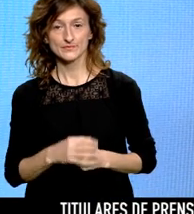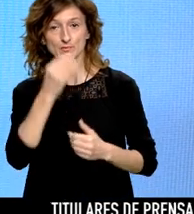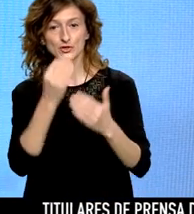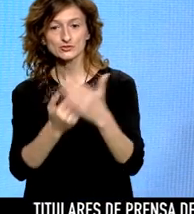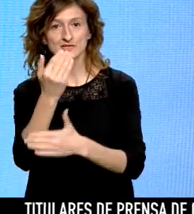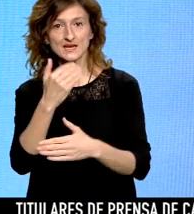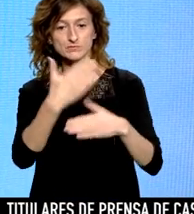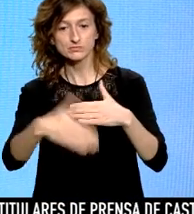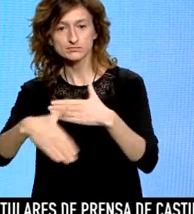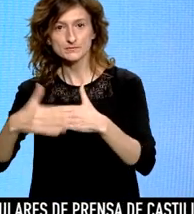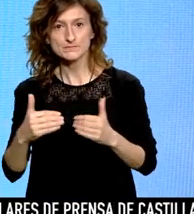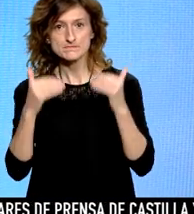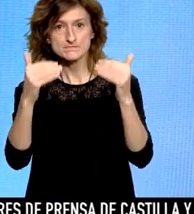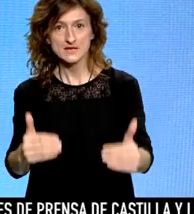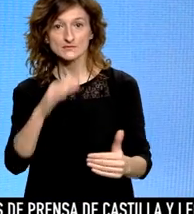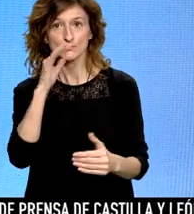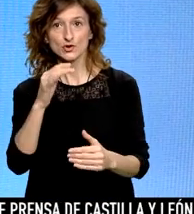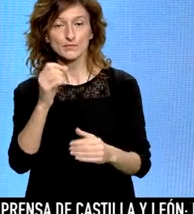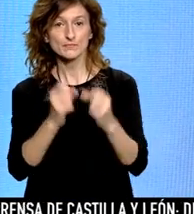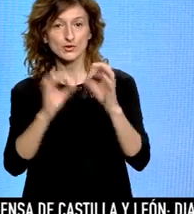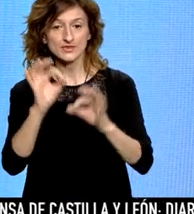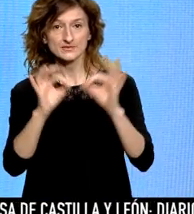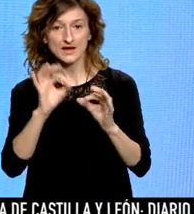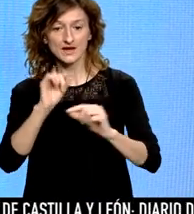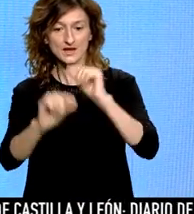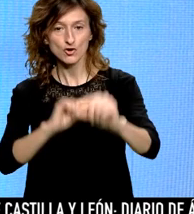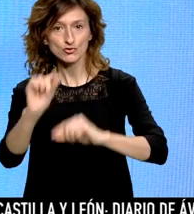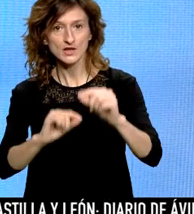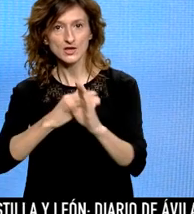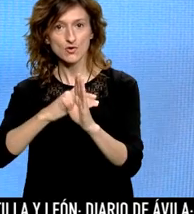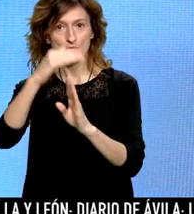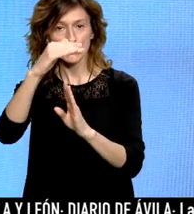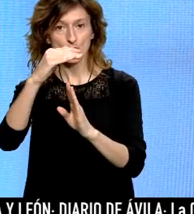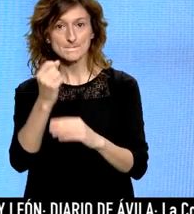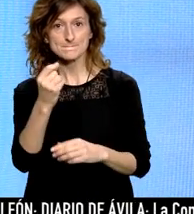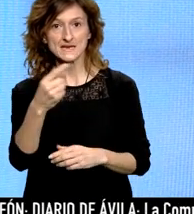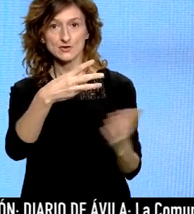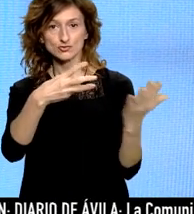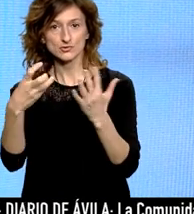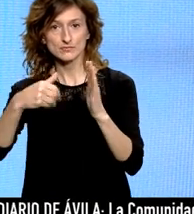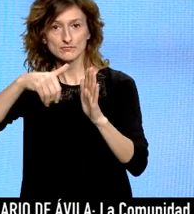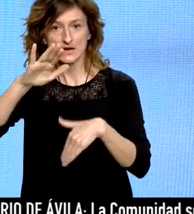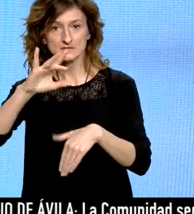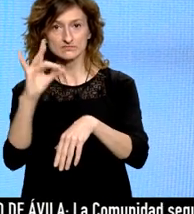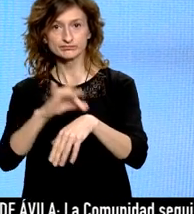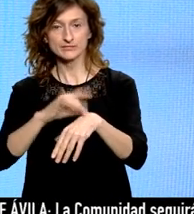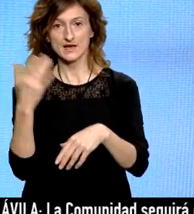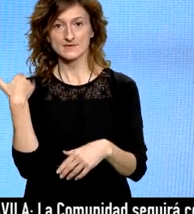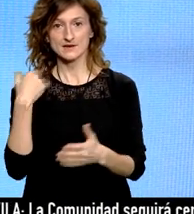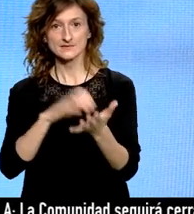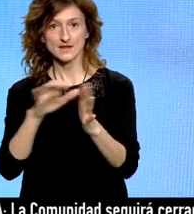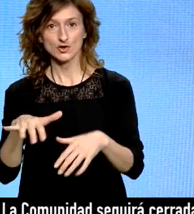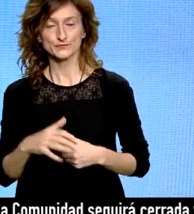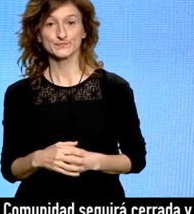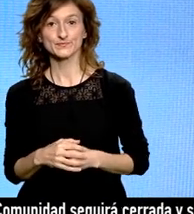Buenos días, las restricciones se prorrogan porque las cifras de contagios siguen siendo muy elevadas, más de 1.800 casos registrados ayer en